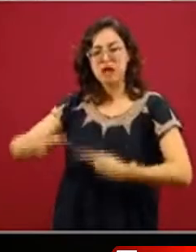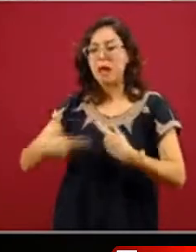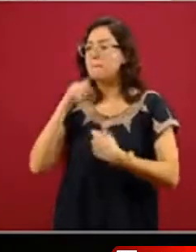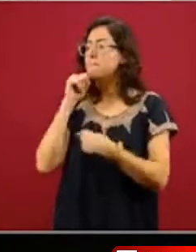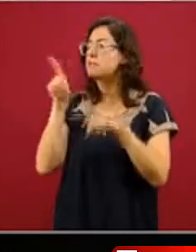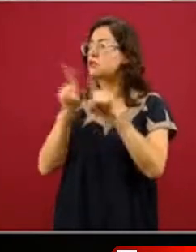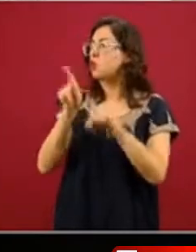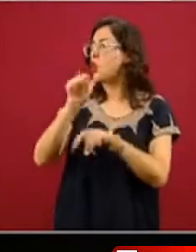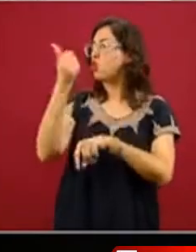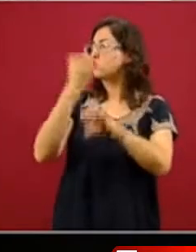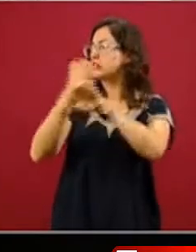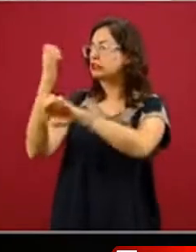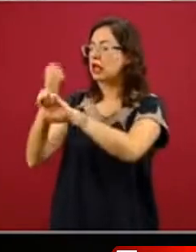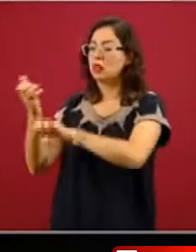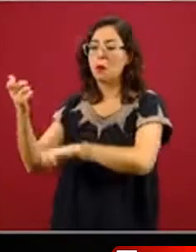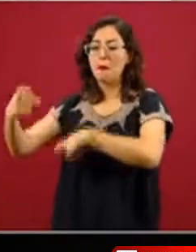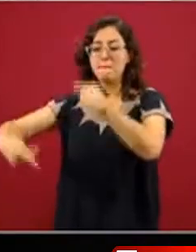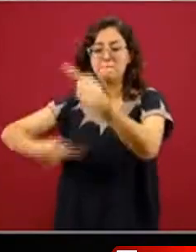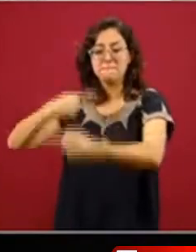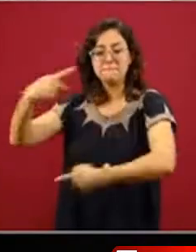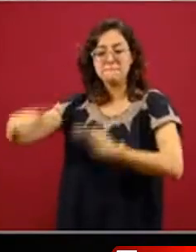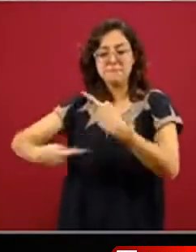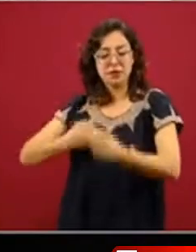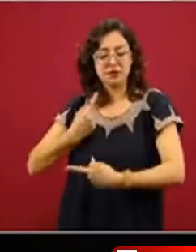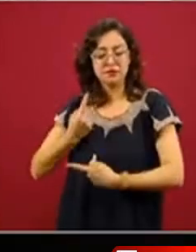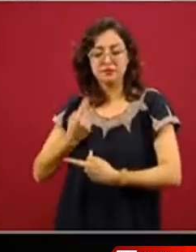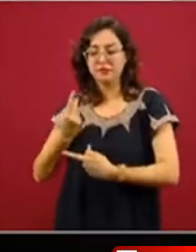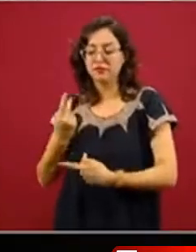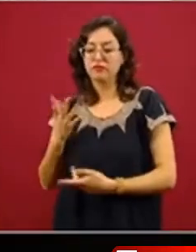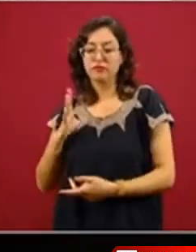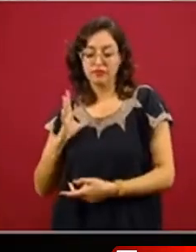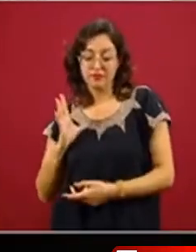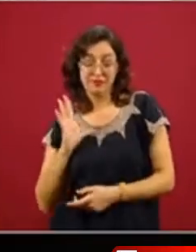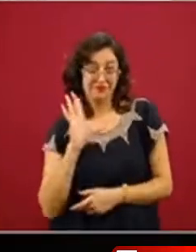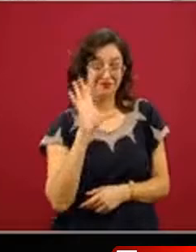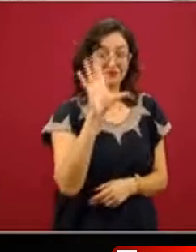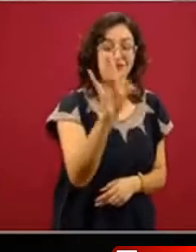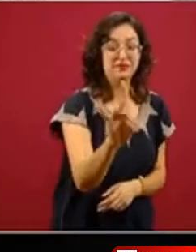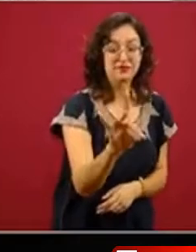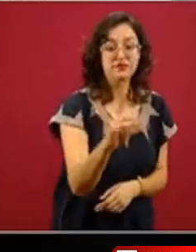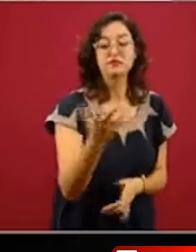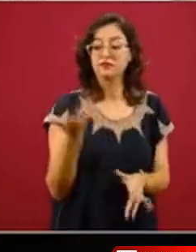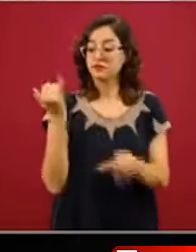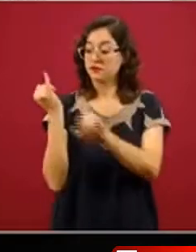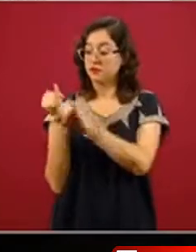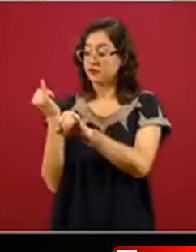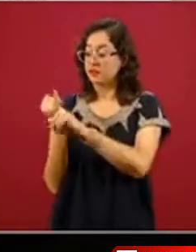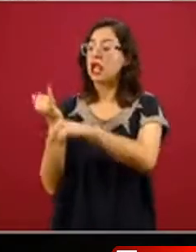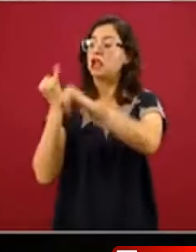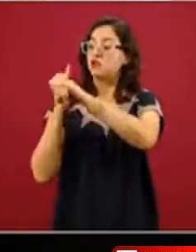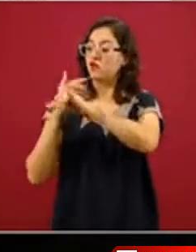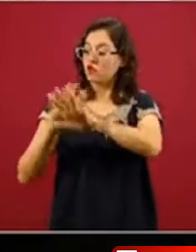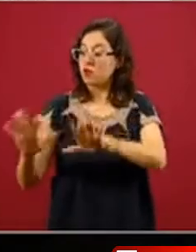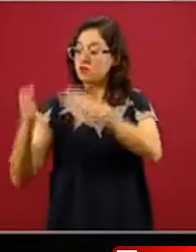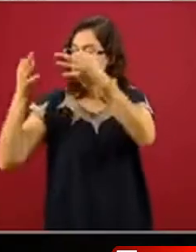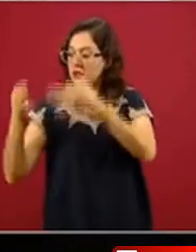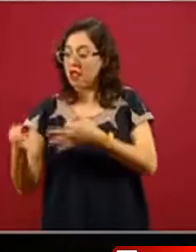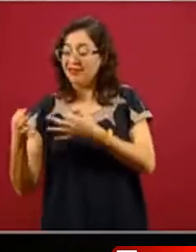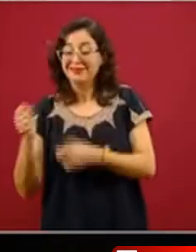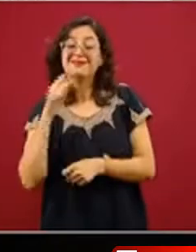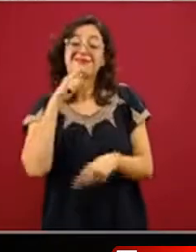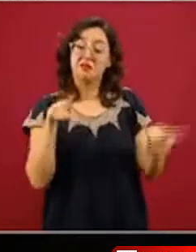estados de la República, porque si las redes sociales informan bien, también